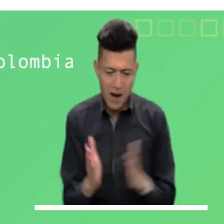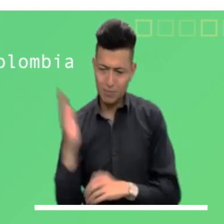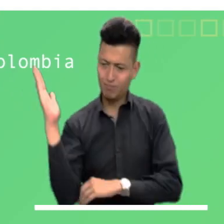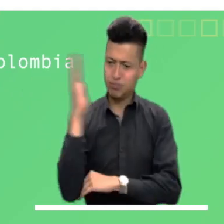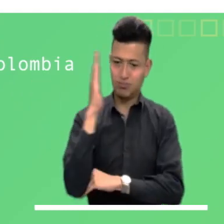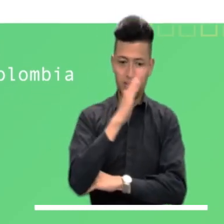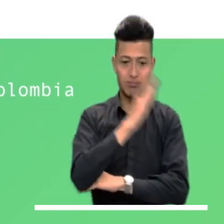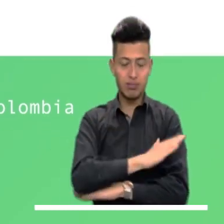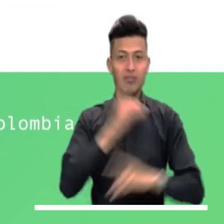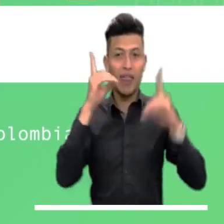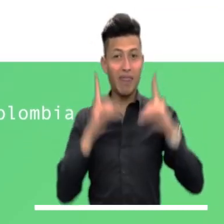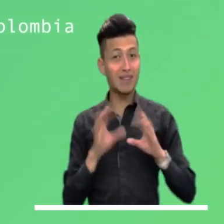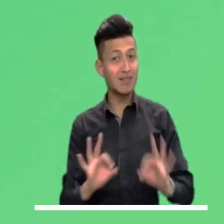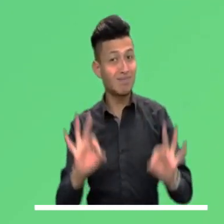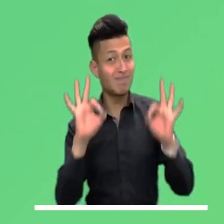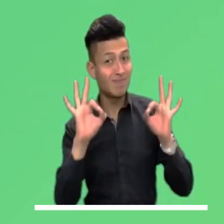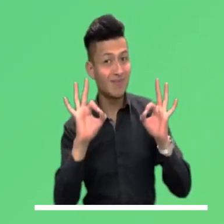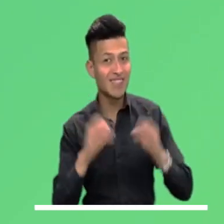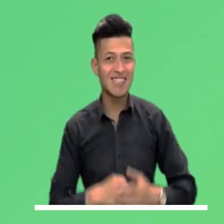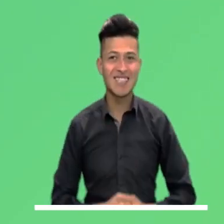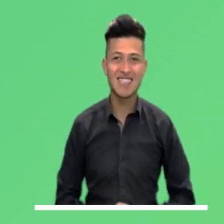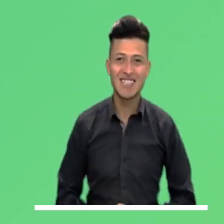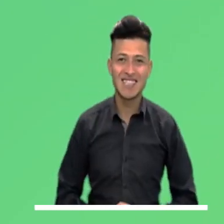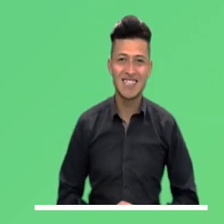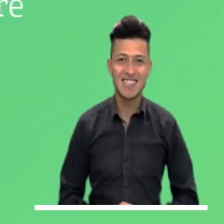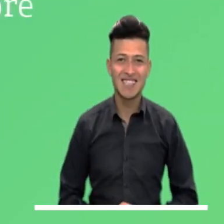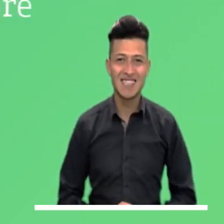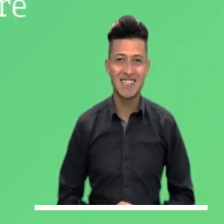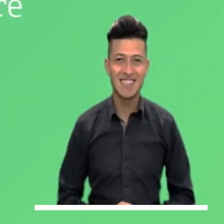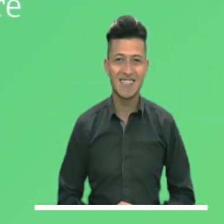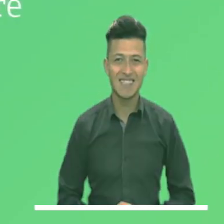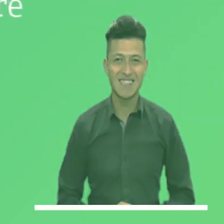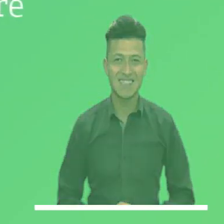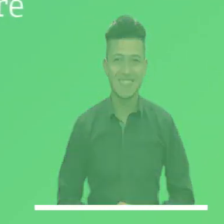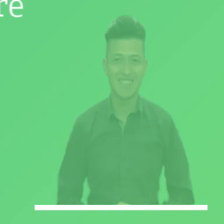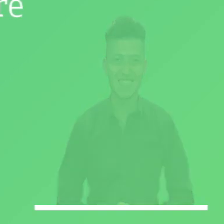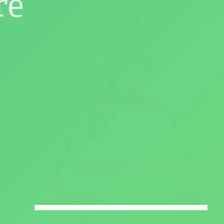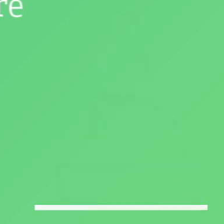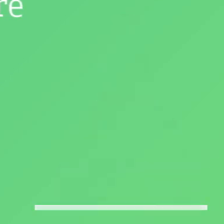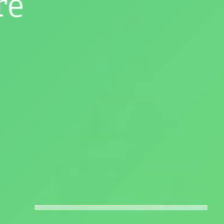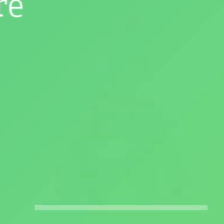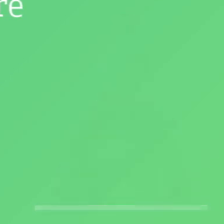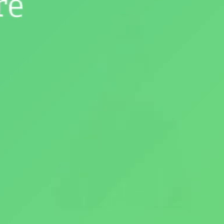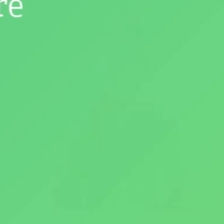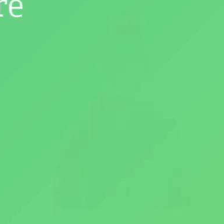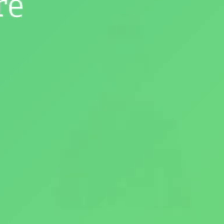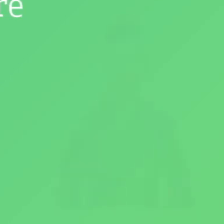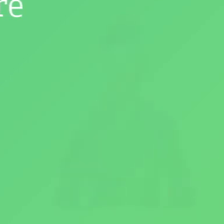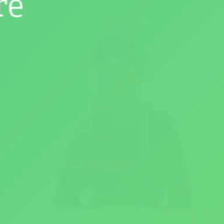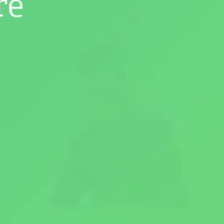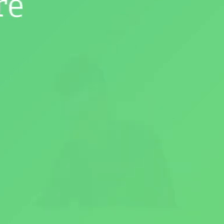rayos y otros datos de interés. Descárguela gratis, planee su día y tome las mejores decisiones. ¡Gracias! ¡Gracias! ¡Gracias! ¡Gracias! ¡Gracias! ¡Gracias!